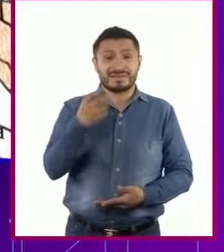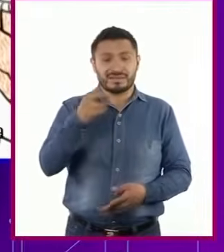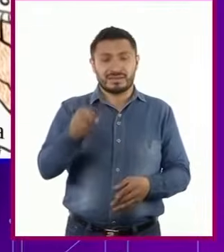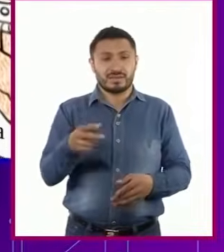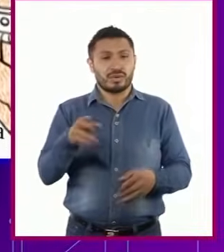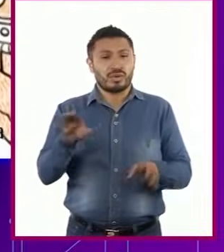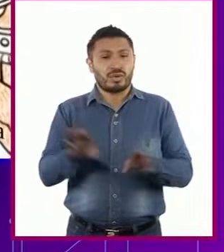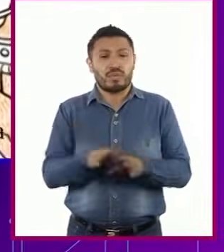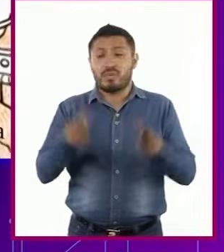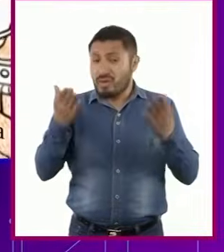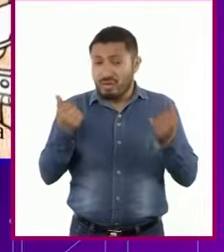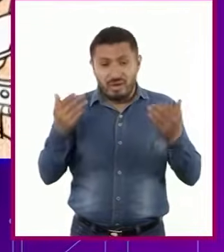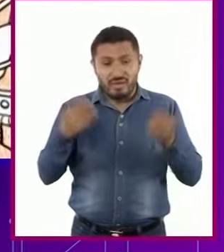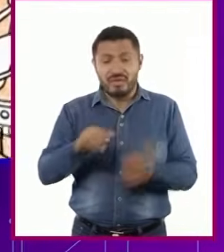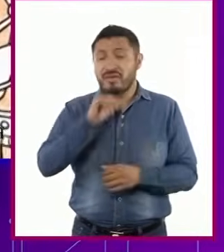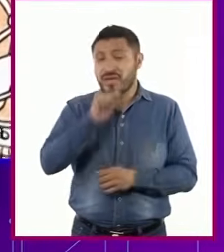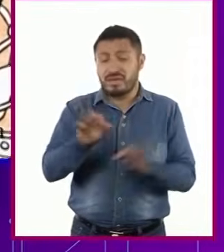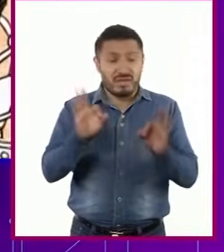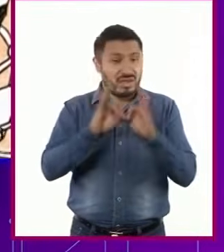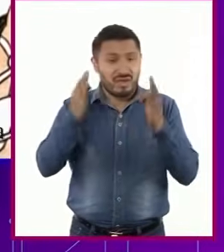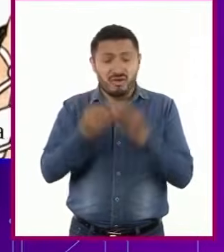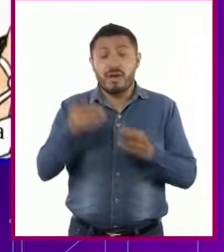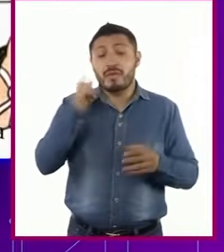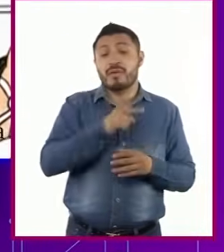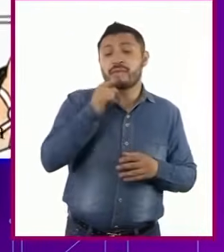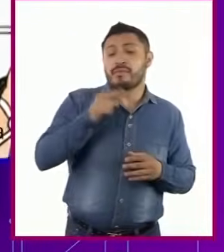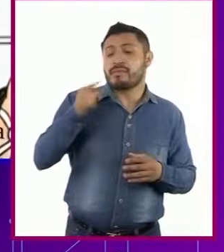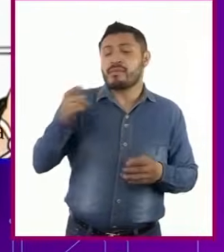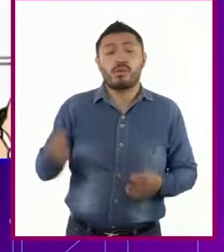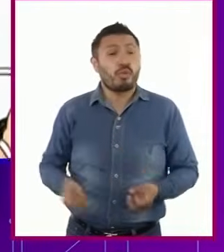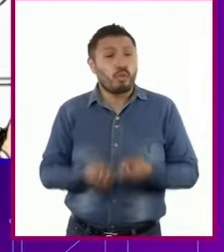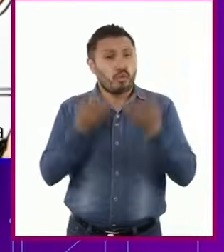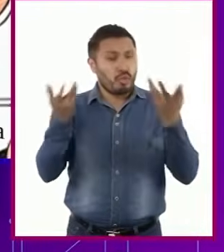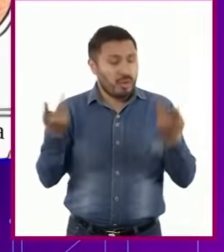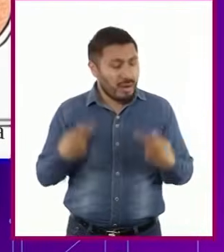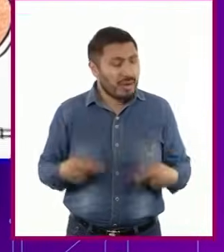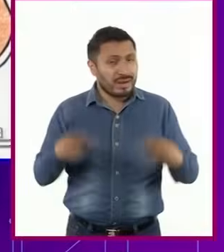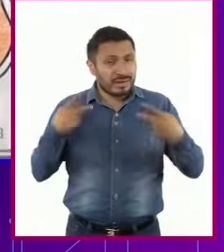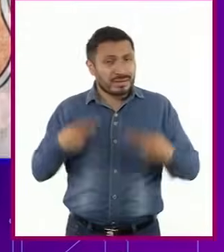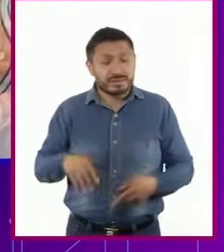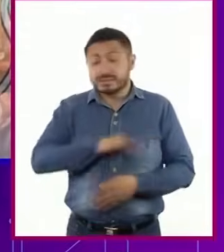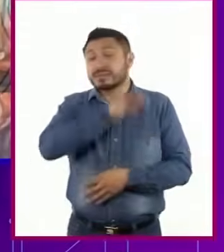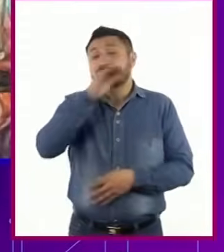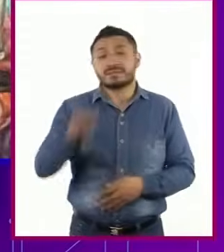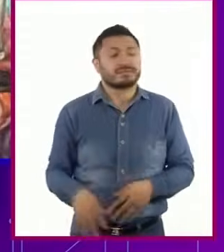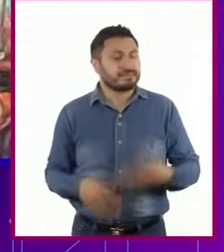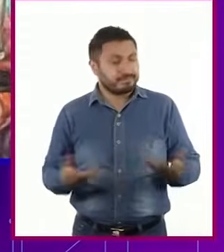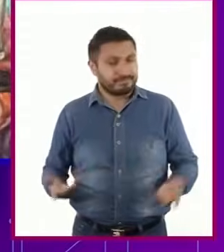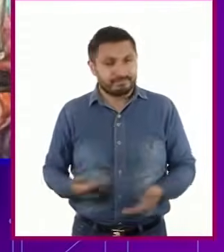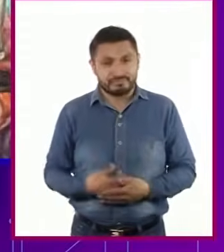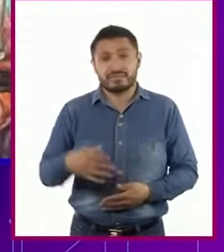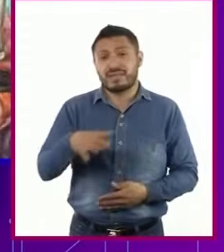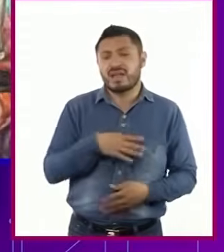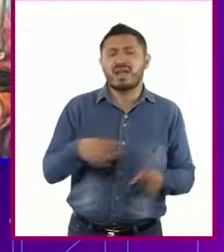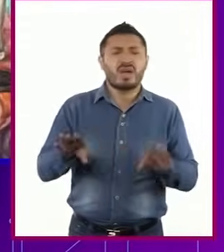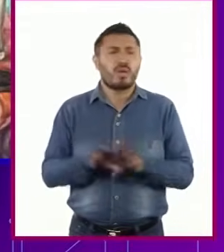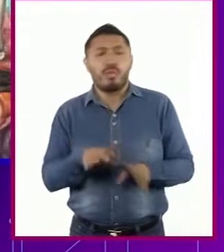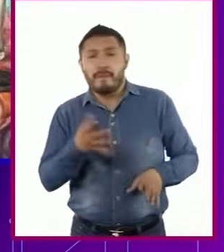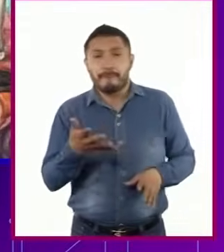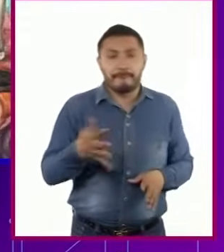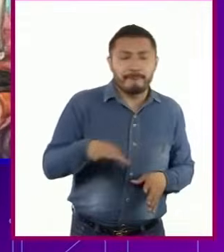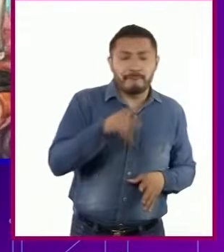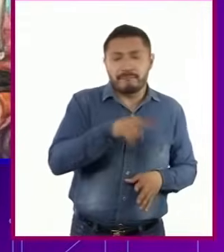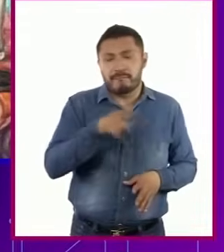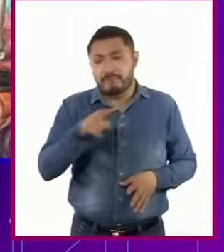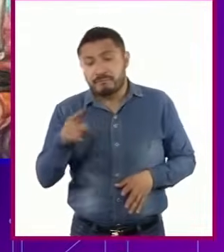no tenemos es ninguna manera de contabilizar cuántos pueden haber muerto. Hay consenso entre los